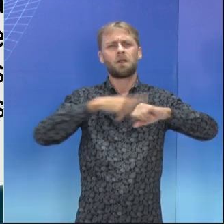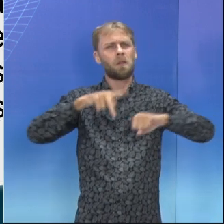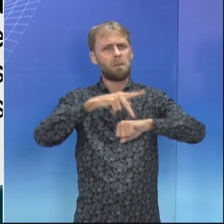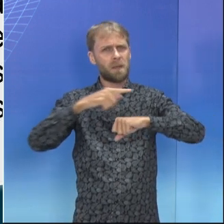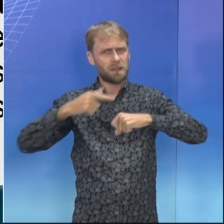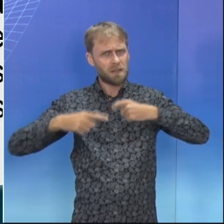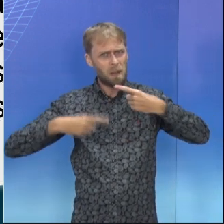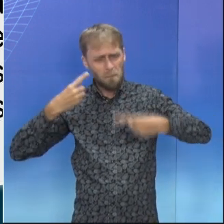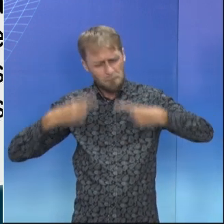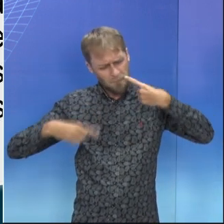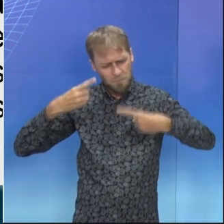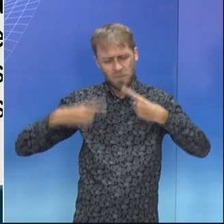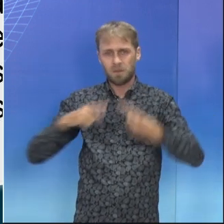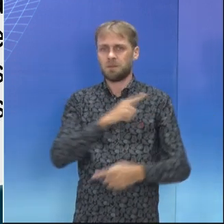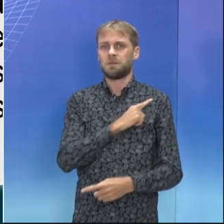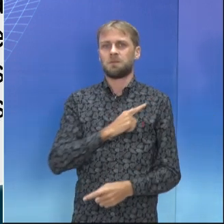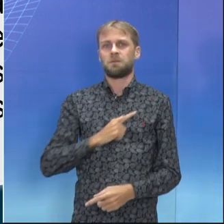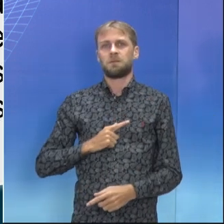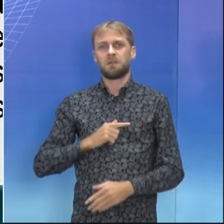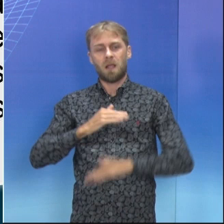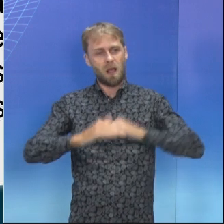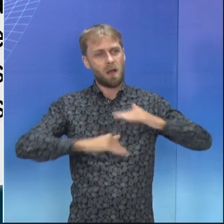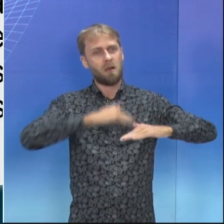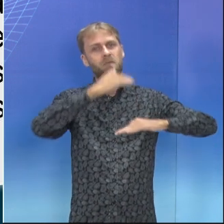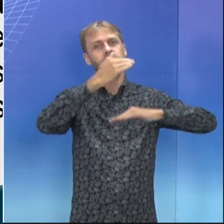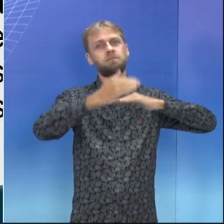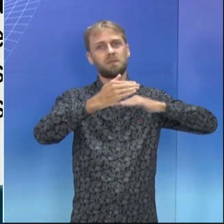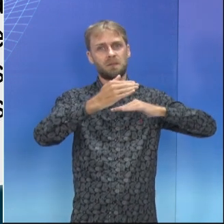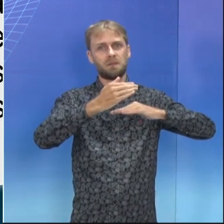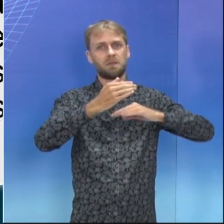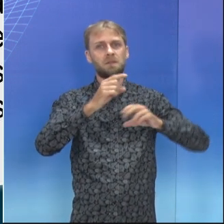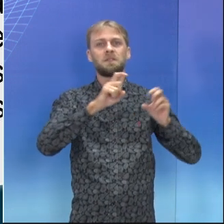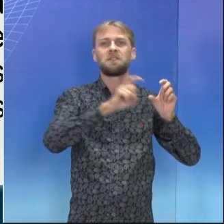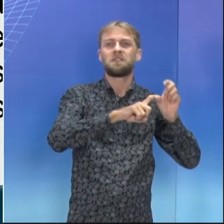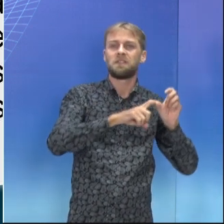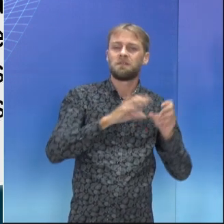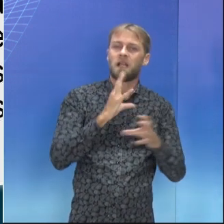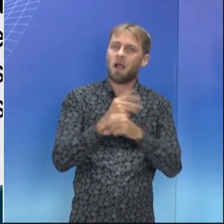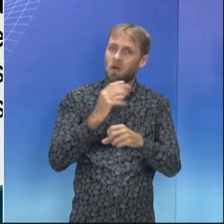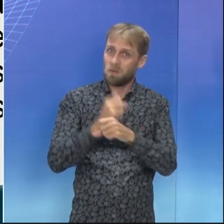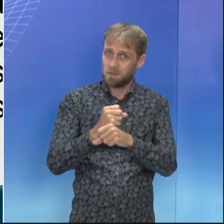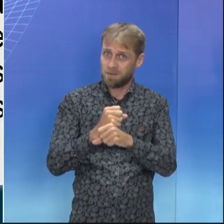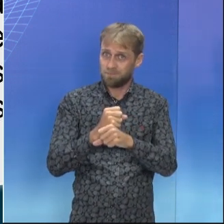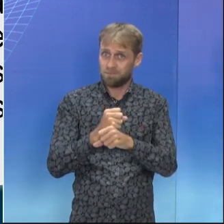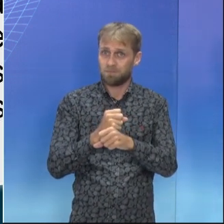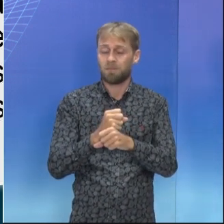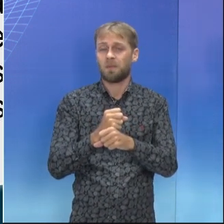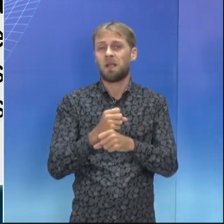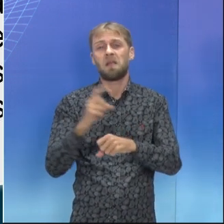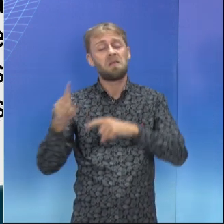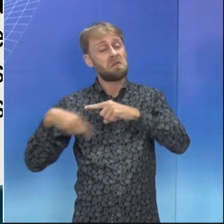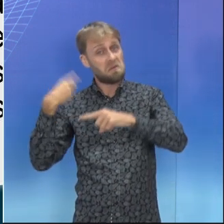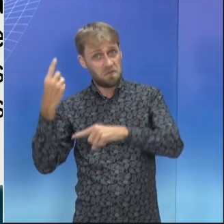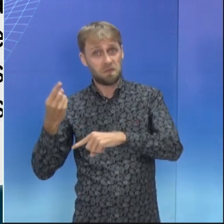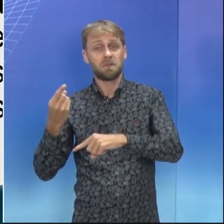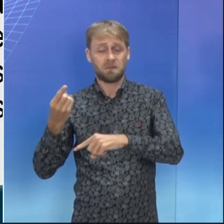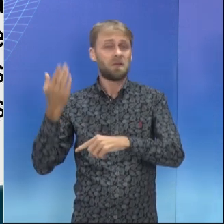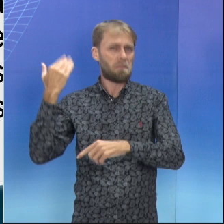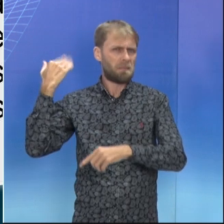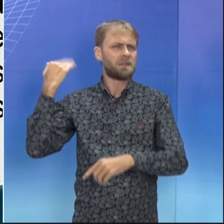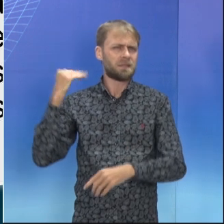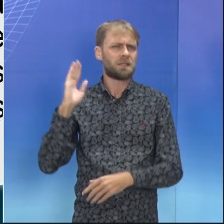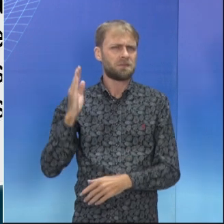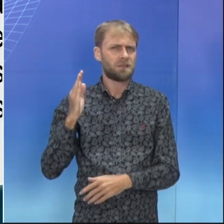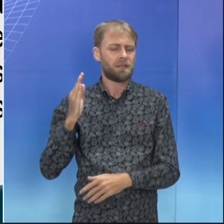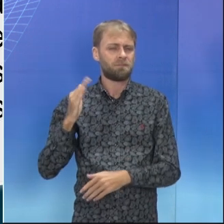evolución del país, las políticas de gobiernos, los avances y cuentas pendientes. Como en ocasiones